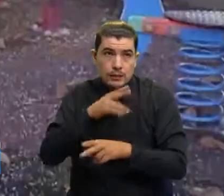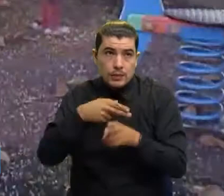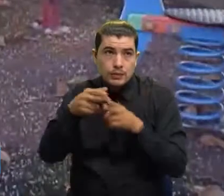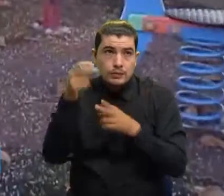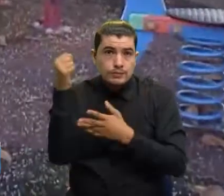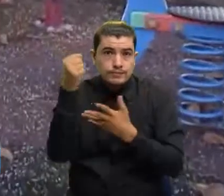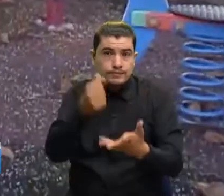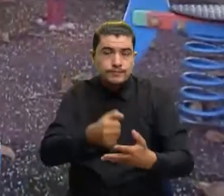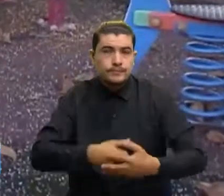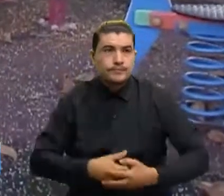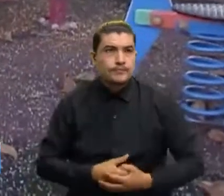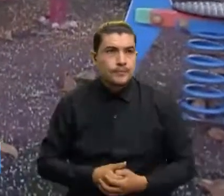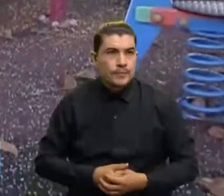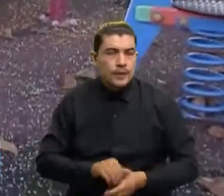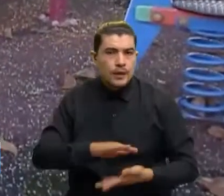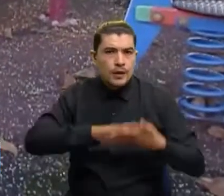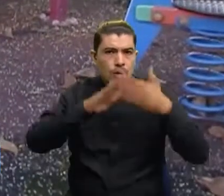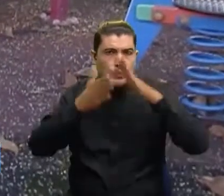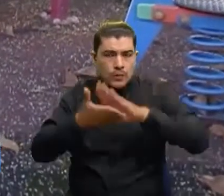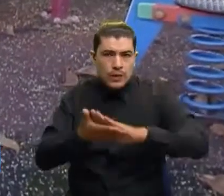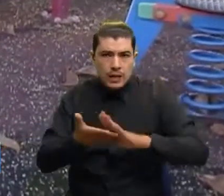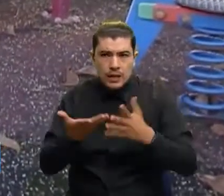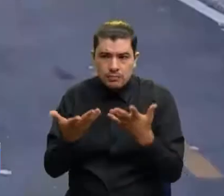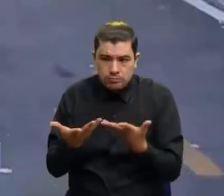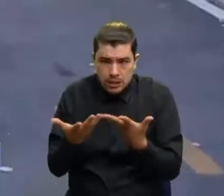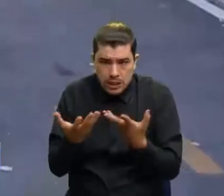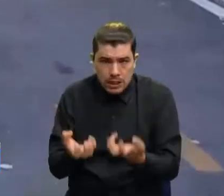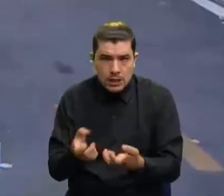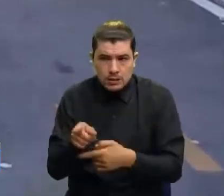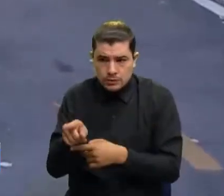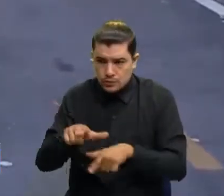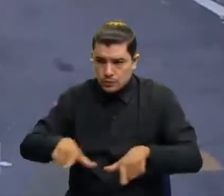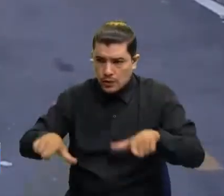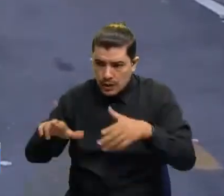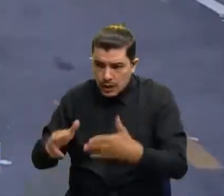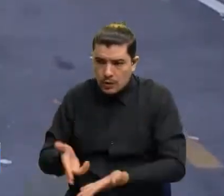recuperar este escenario, ya que llega gente a disfrutar y a realizar actividad física.